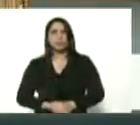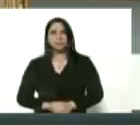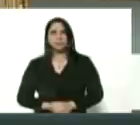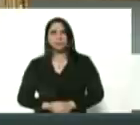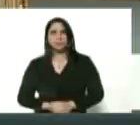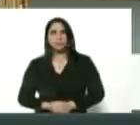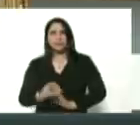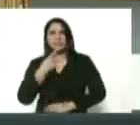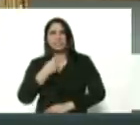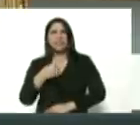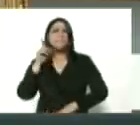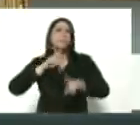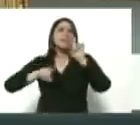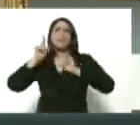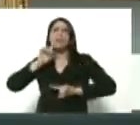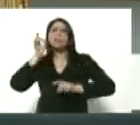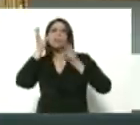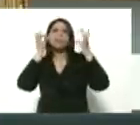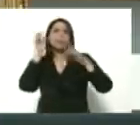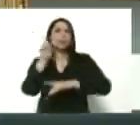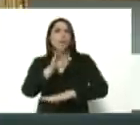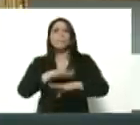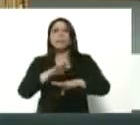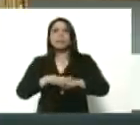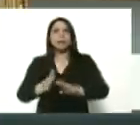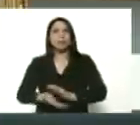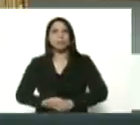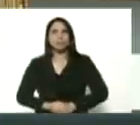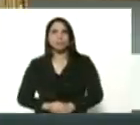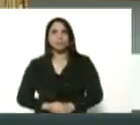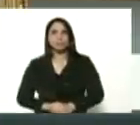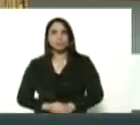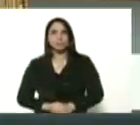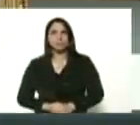de decir que era mentira, que eso no había sucedido.